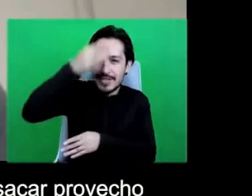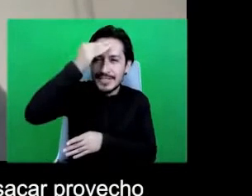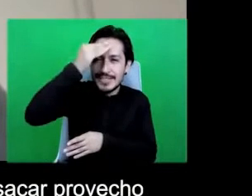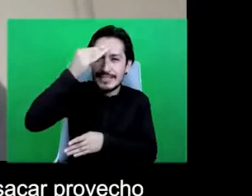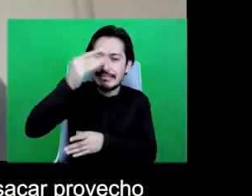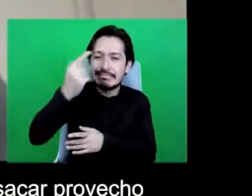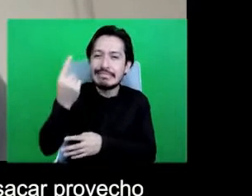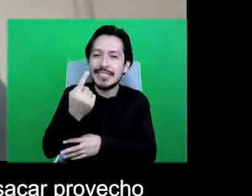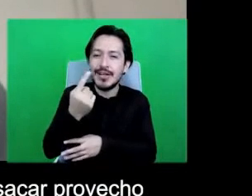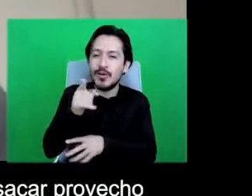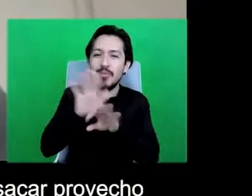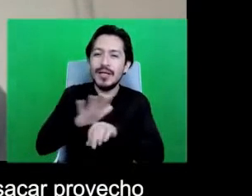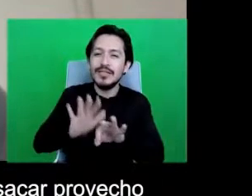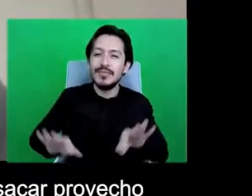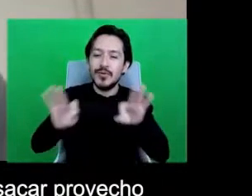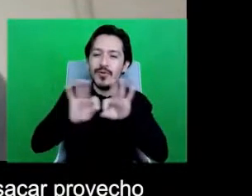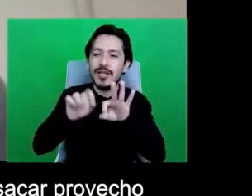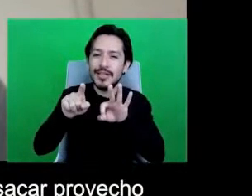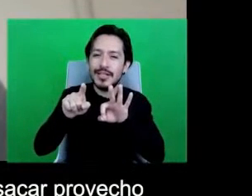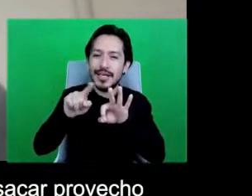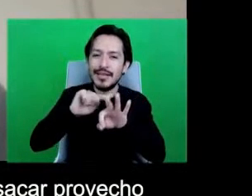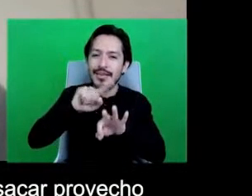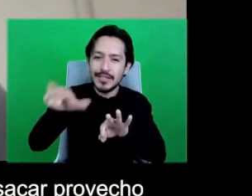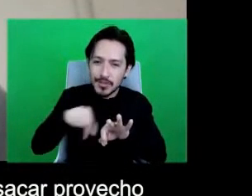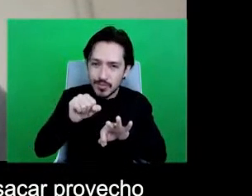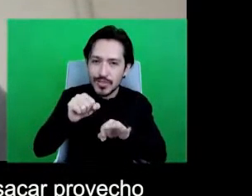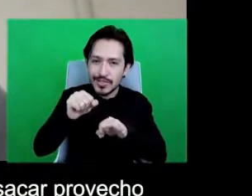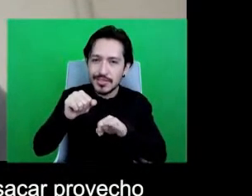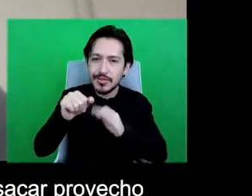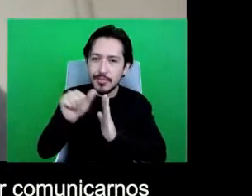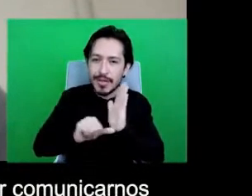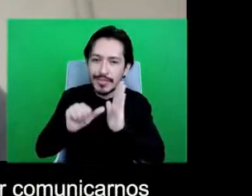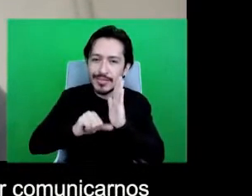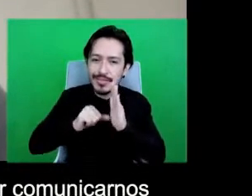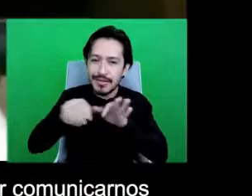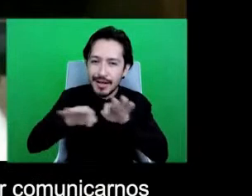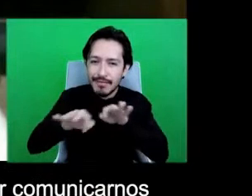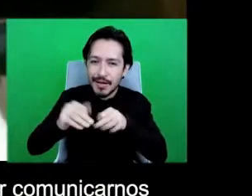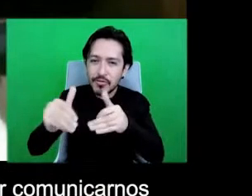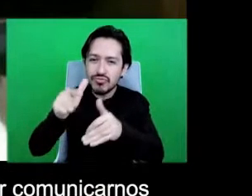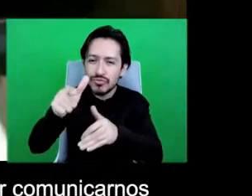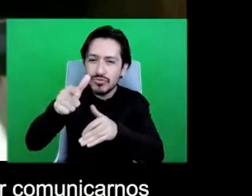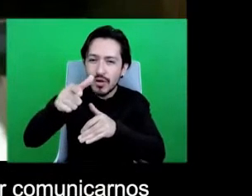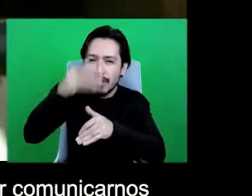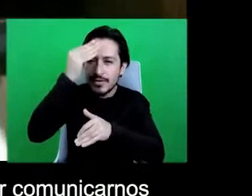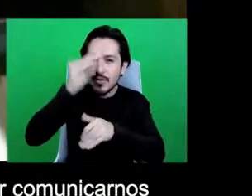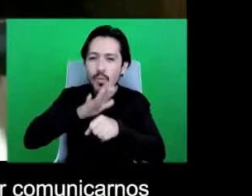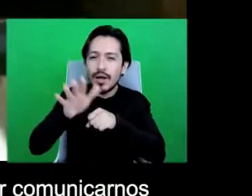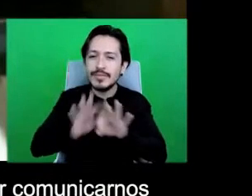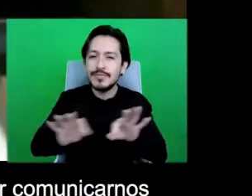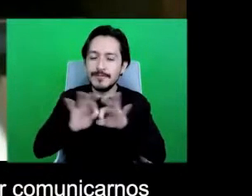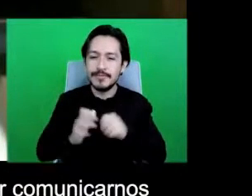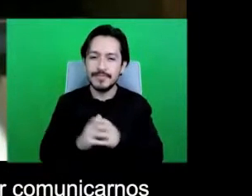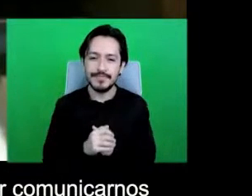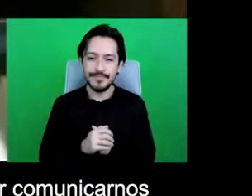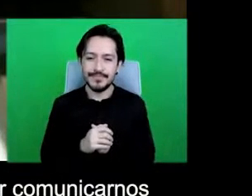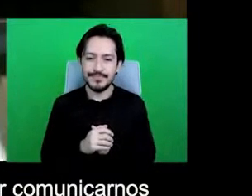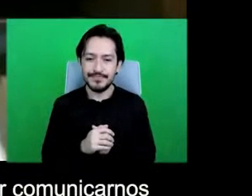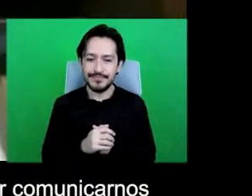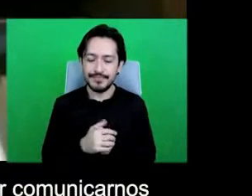literalmente, lo que le vas a sacar provecho después de estos meses de trabajo? Bueno, para mí es muy